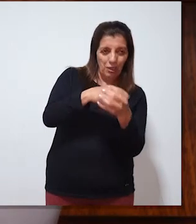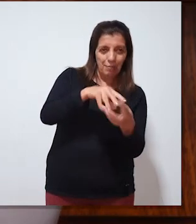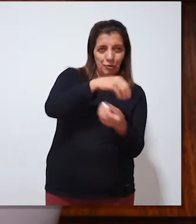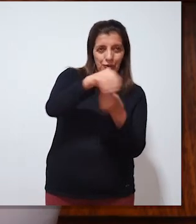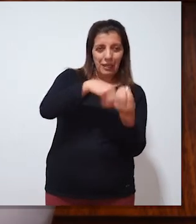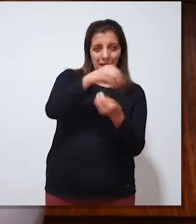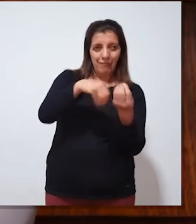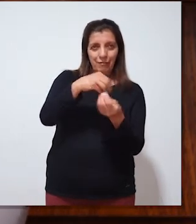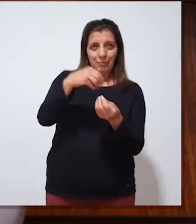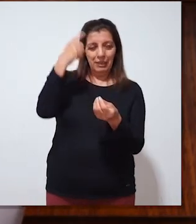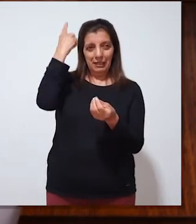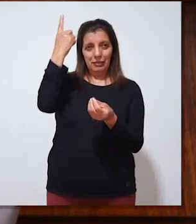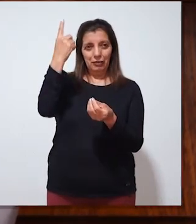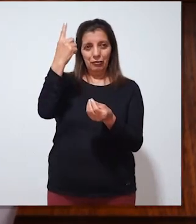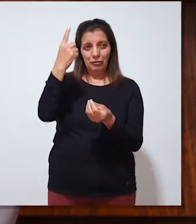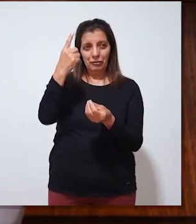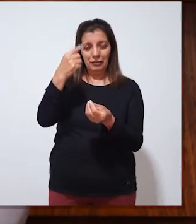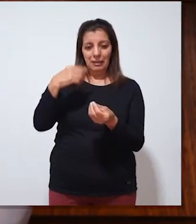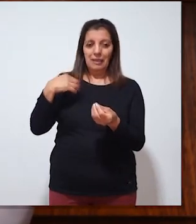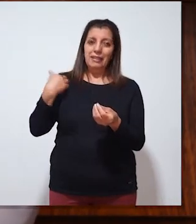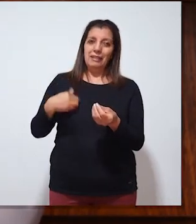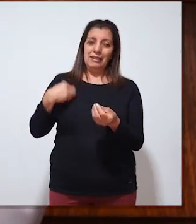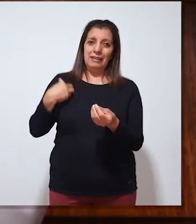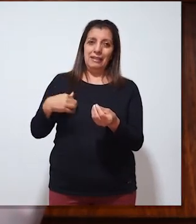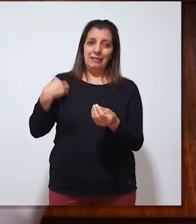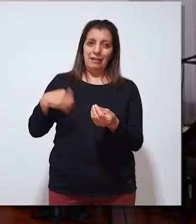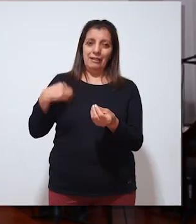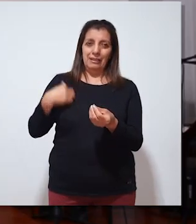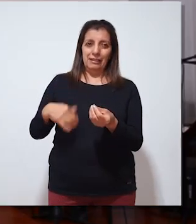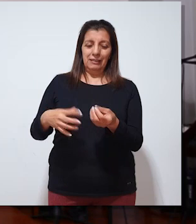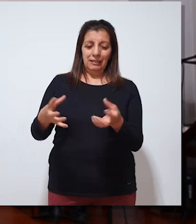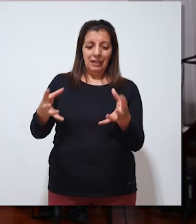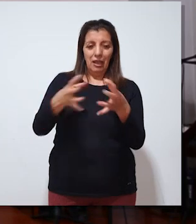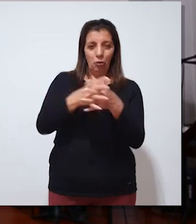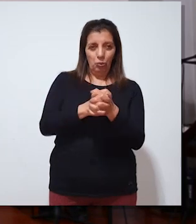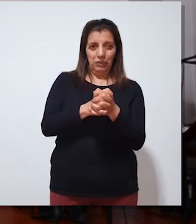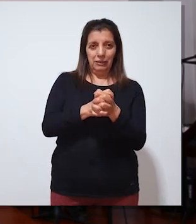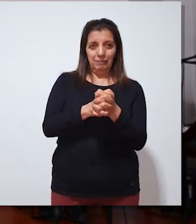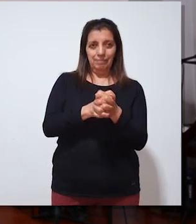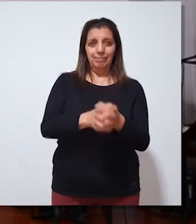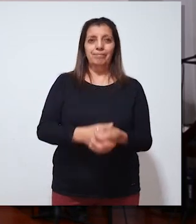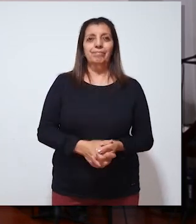patria con rostro de familia en comunión.